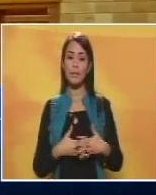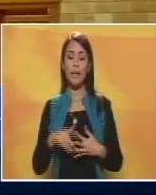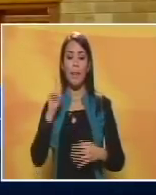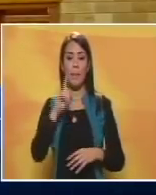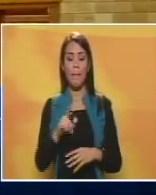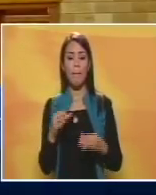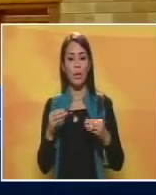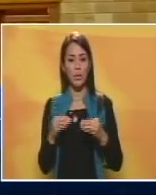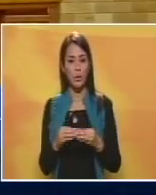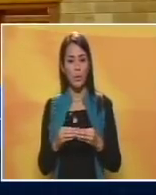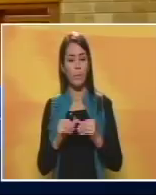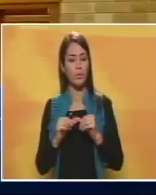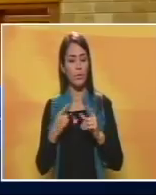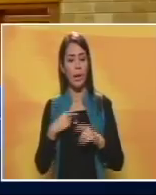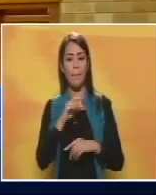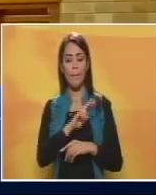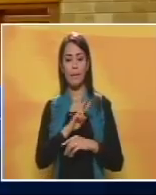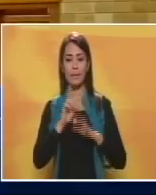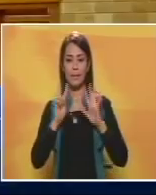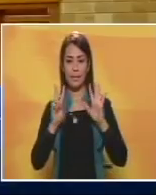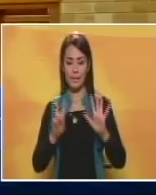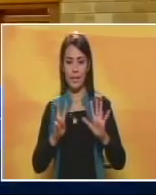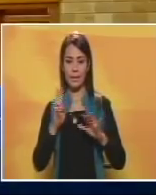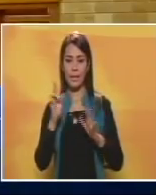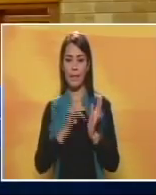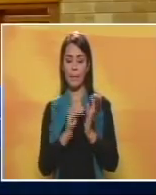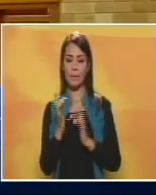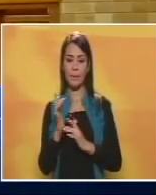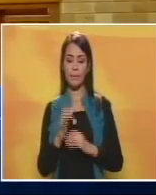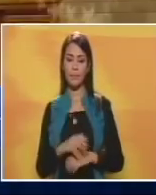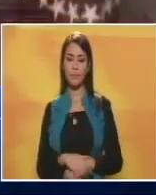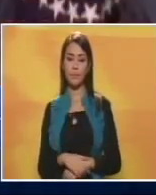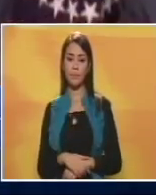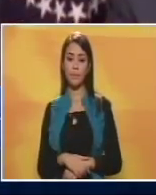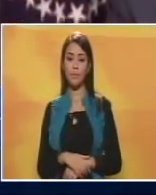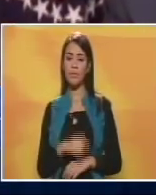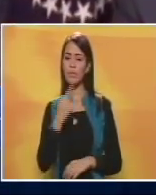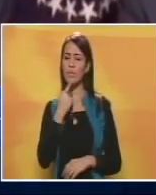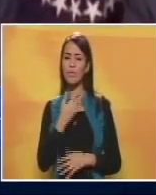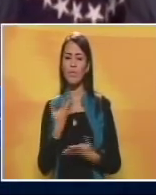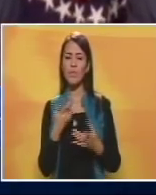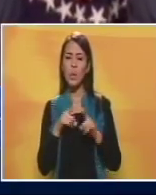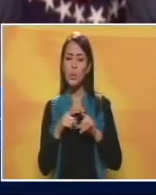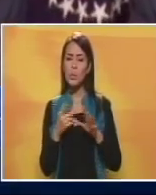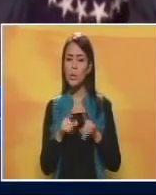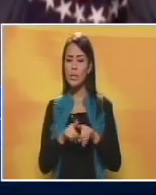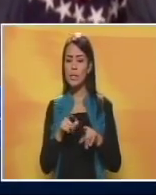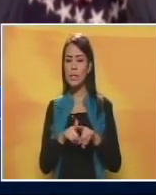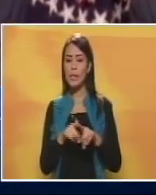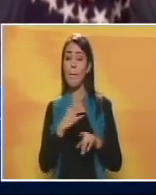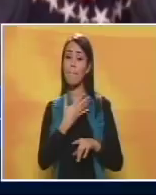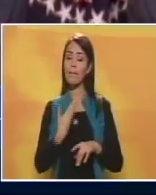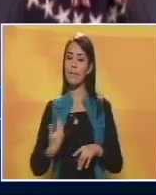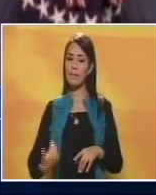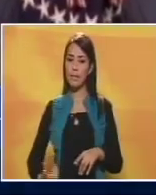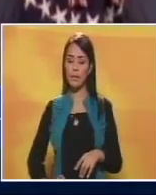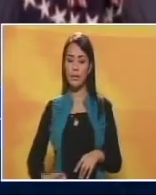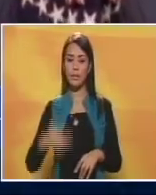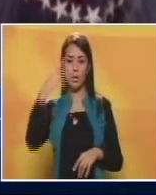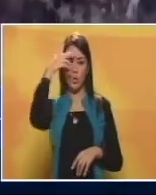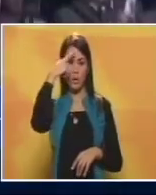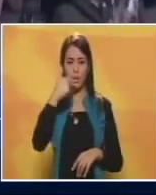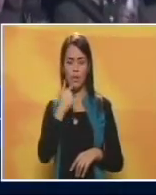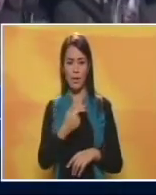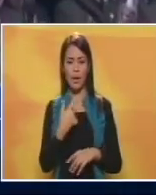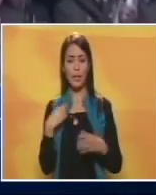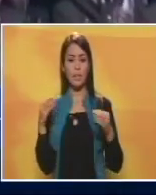la cumbre que mantendrá el 27 de abril con Seúl. Los comentarios surgen luego de que el presidente Donald Trump dijera